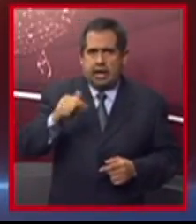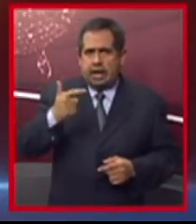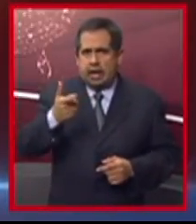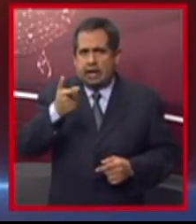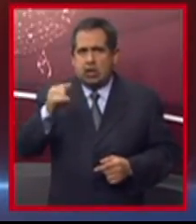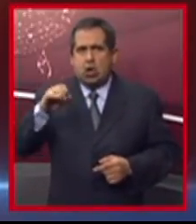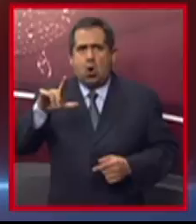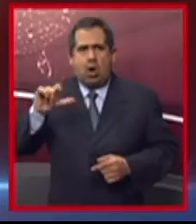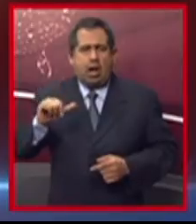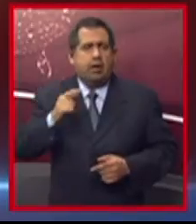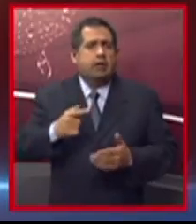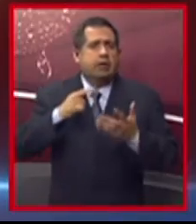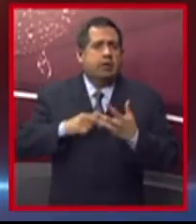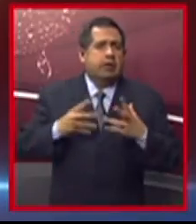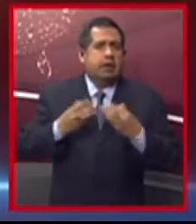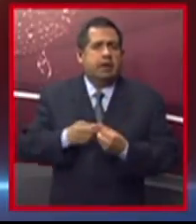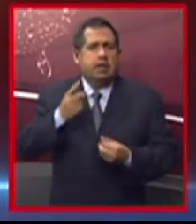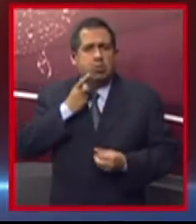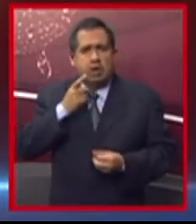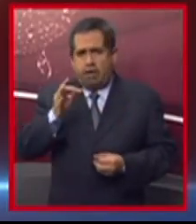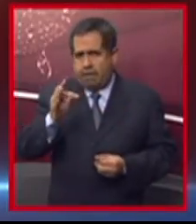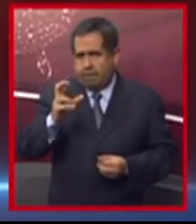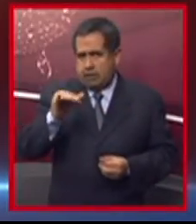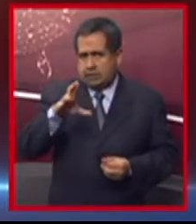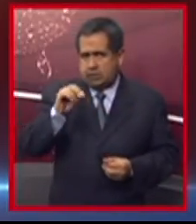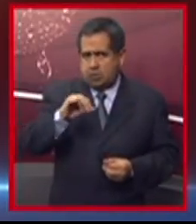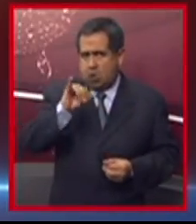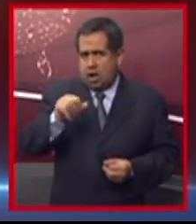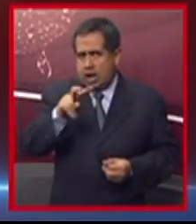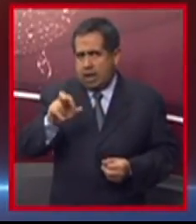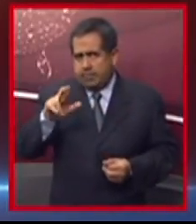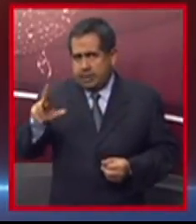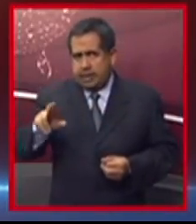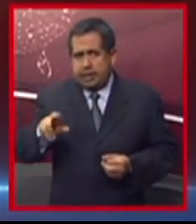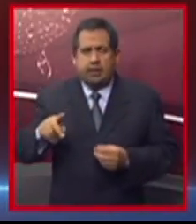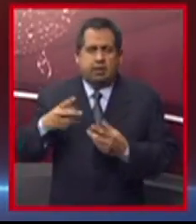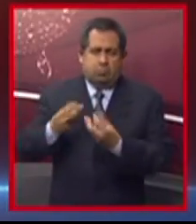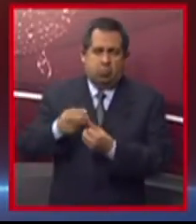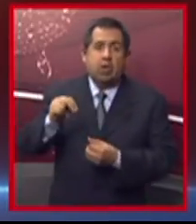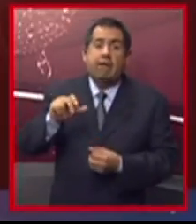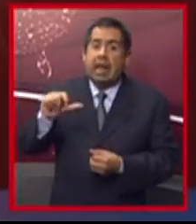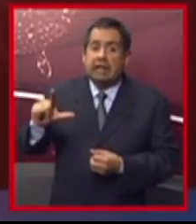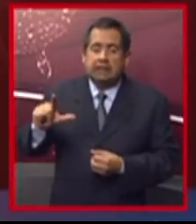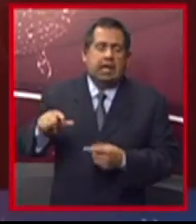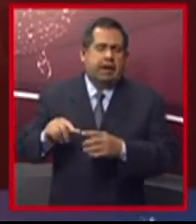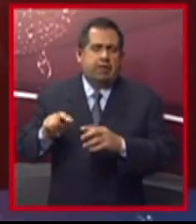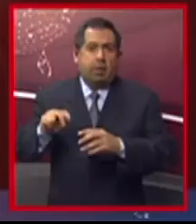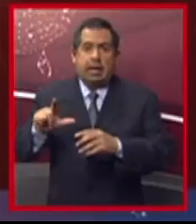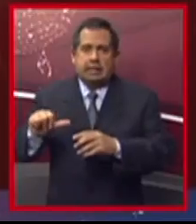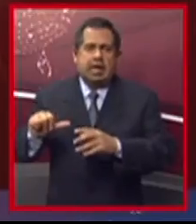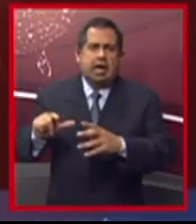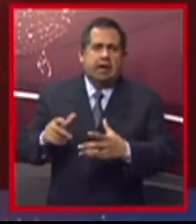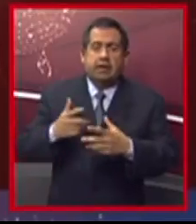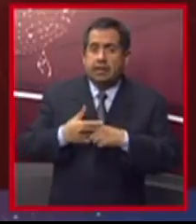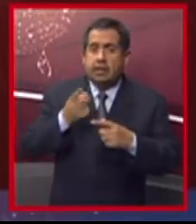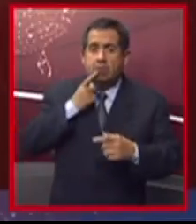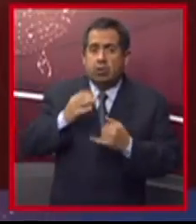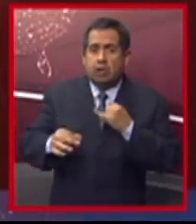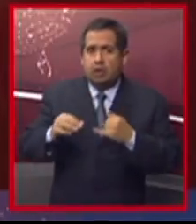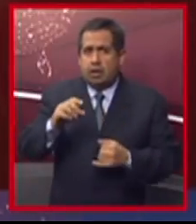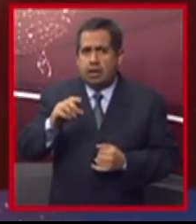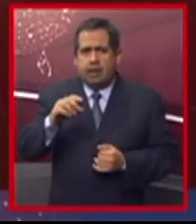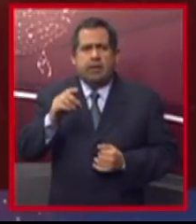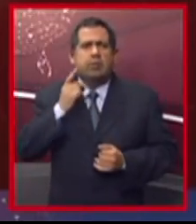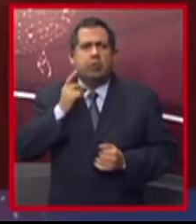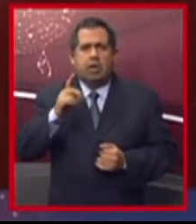Lezama, así como los diputados Francisco Javier Pinto Torres de Nueva Alianza y el diputado Virgilio